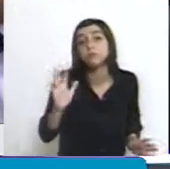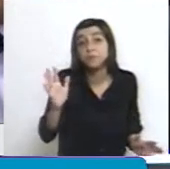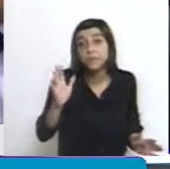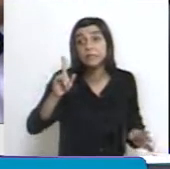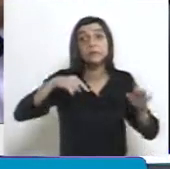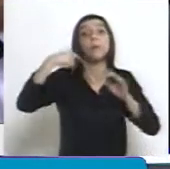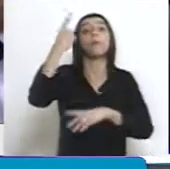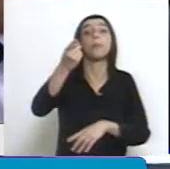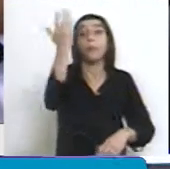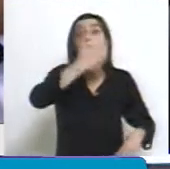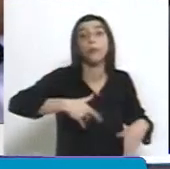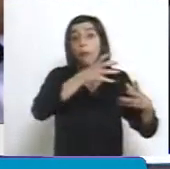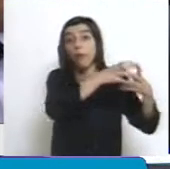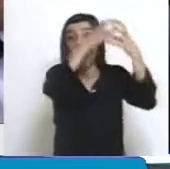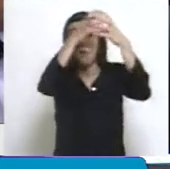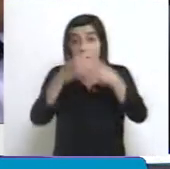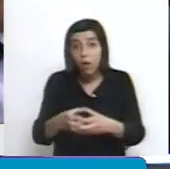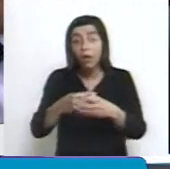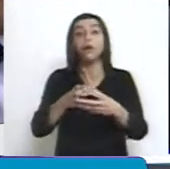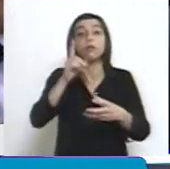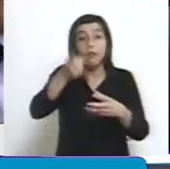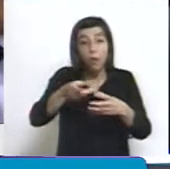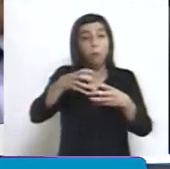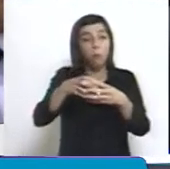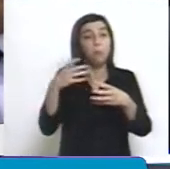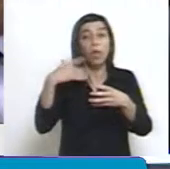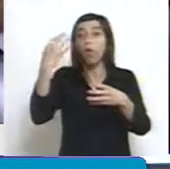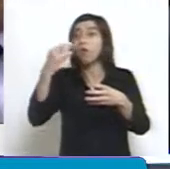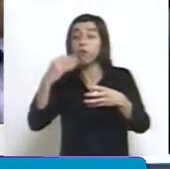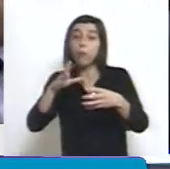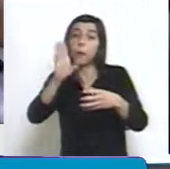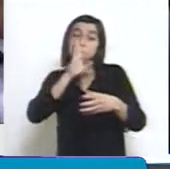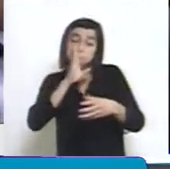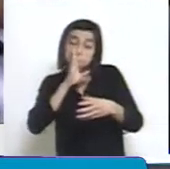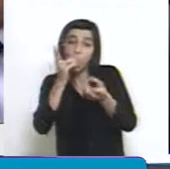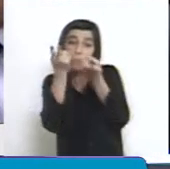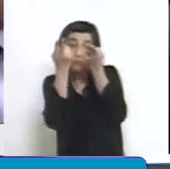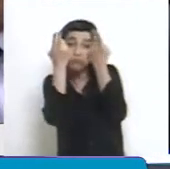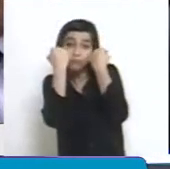también tenga que hacer uso de las facultades delegadas, de